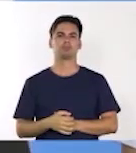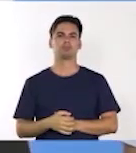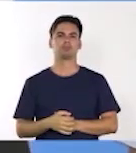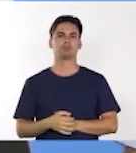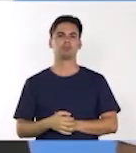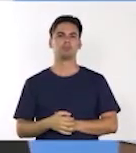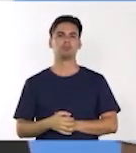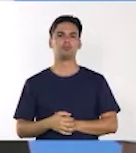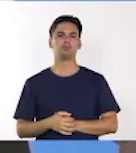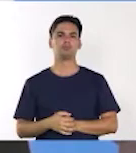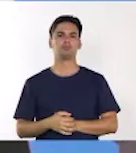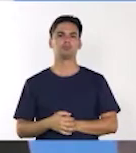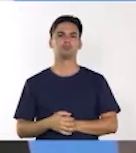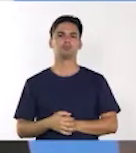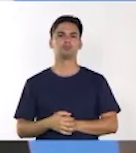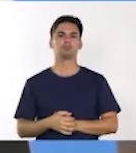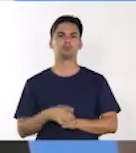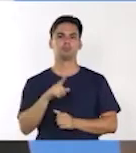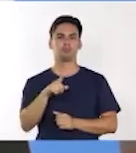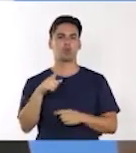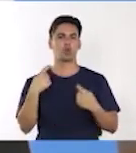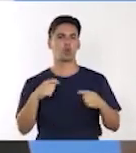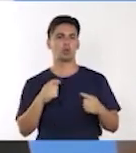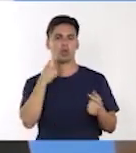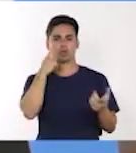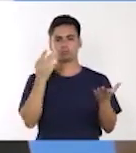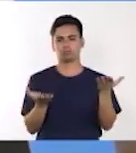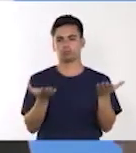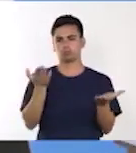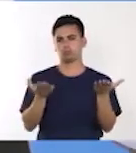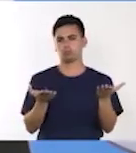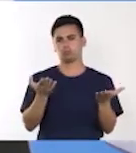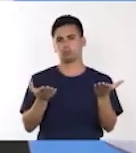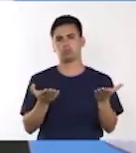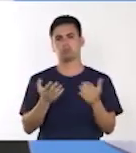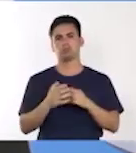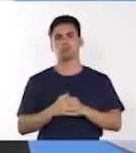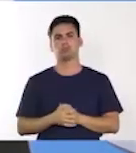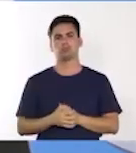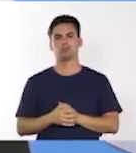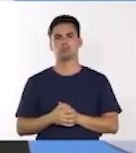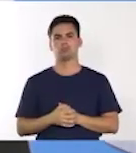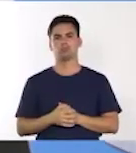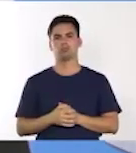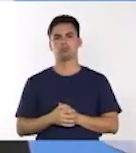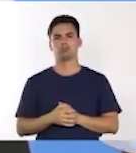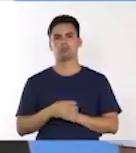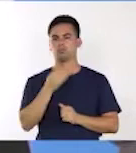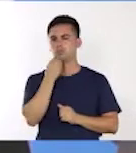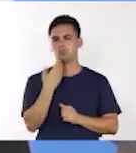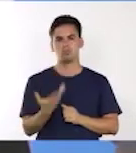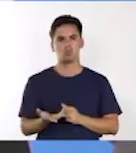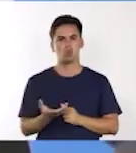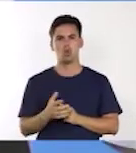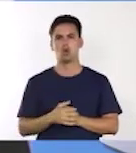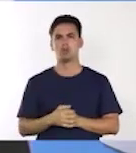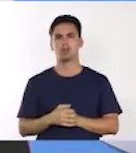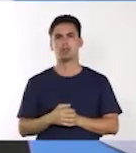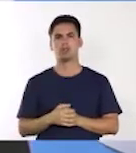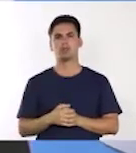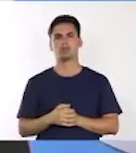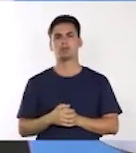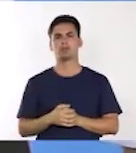Y esta posición deben ustedes contrastarla y de esta forma estarán